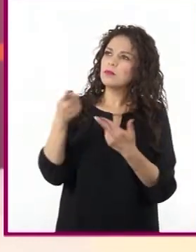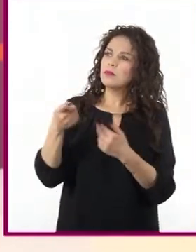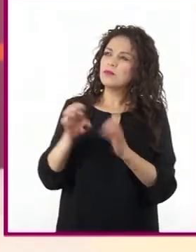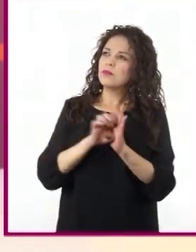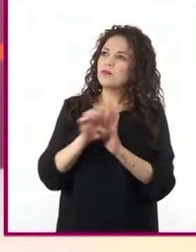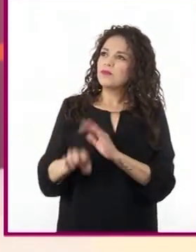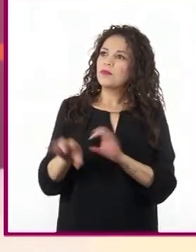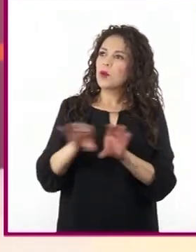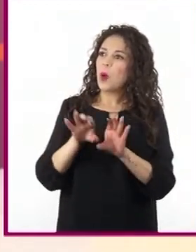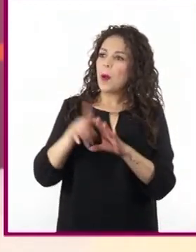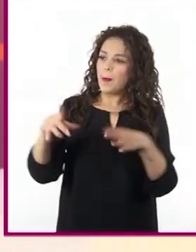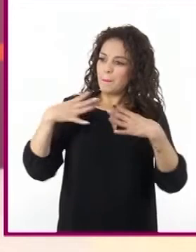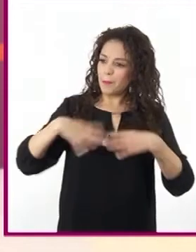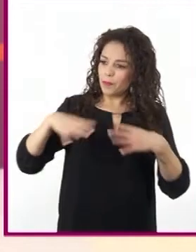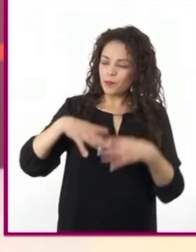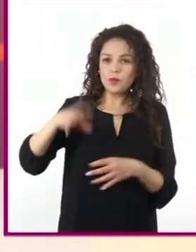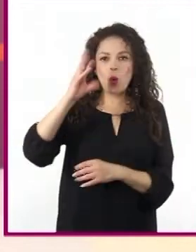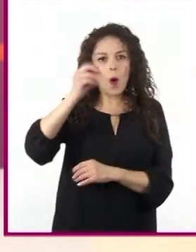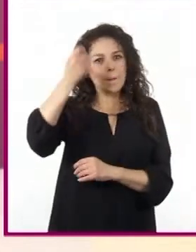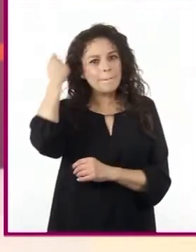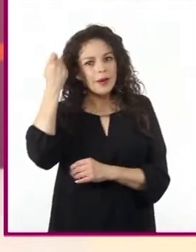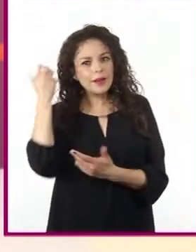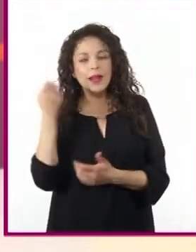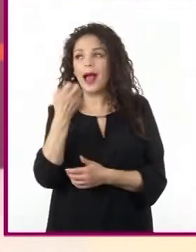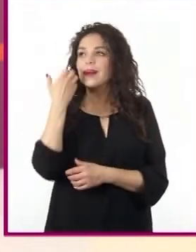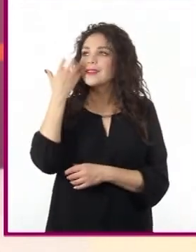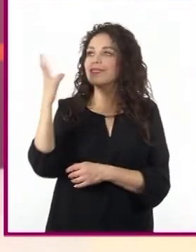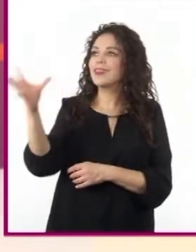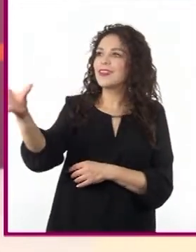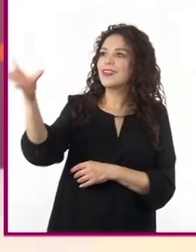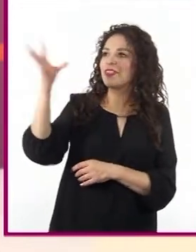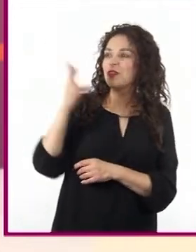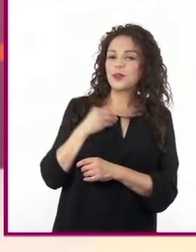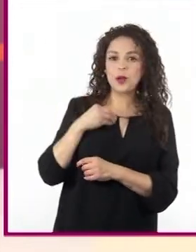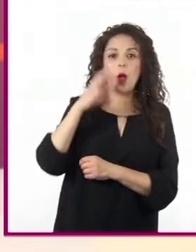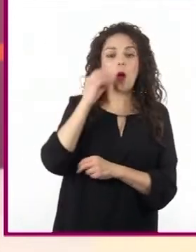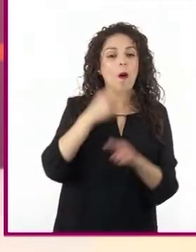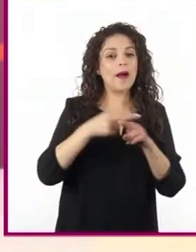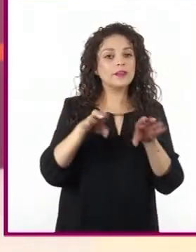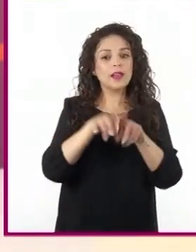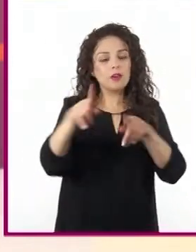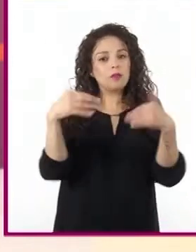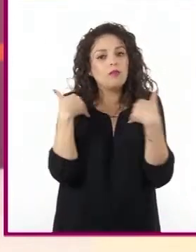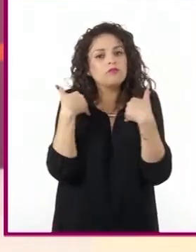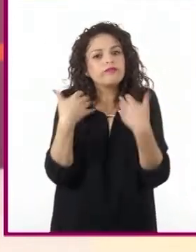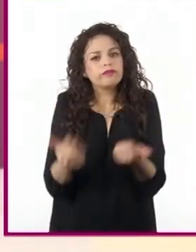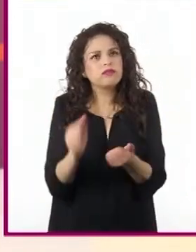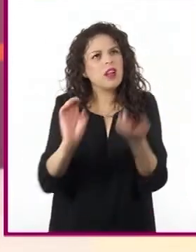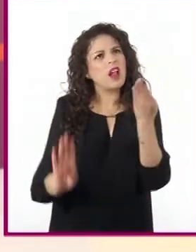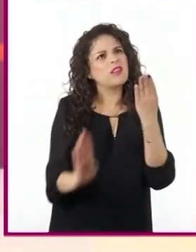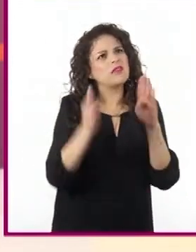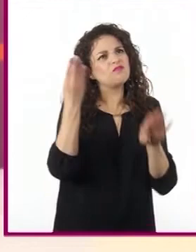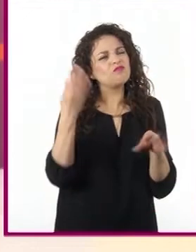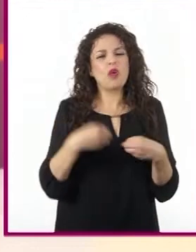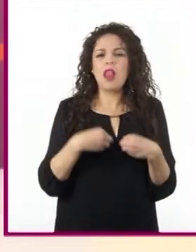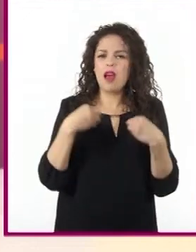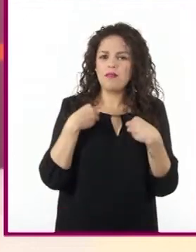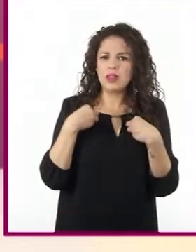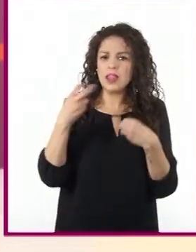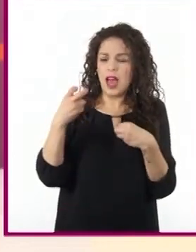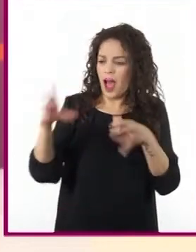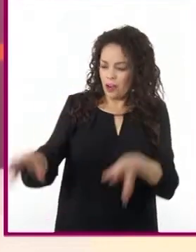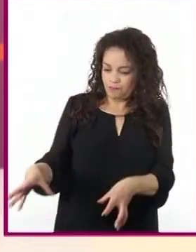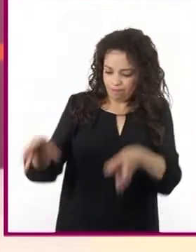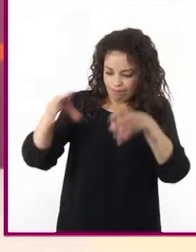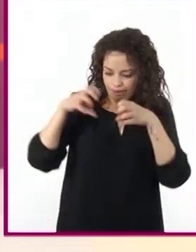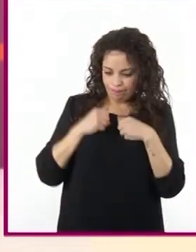forma de vestir o el peinado, o incluso su manera de comprender e interpretar el mundo, y apropiárselo para hacerlo